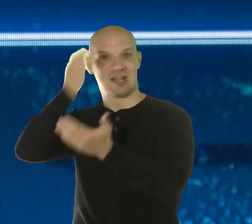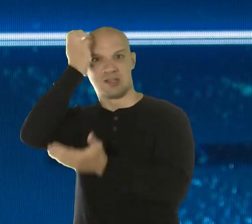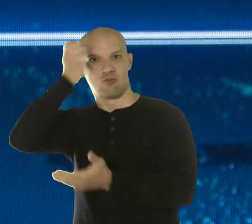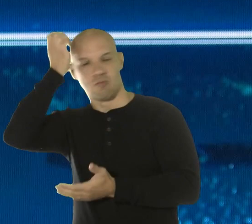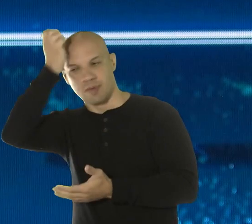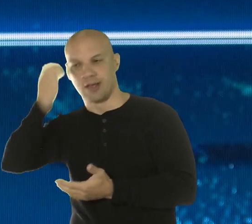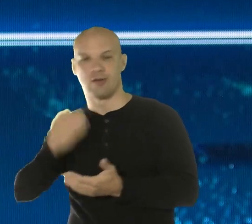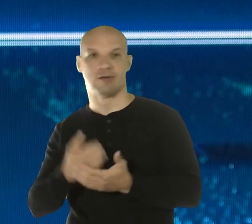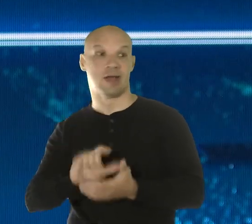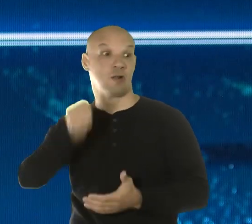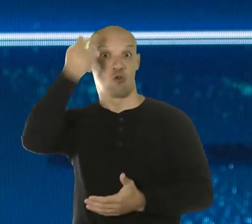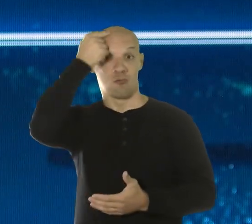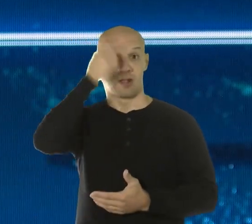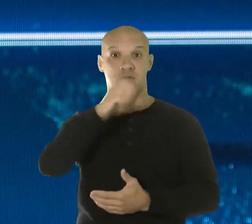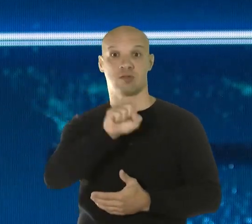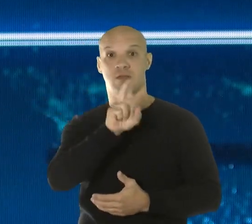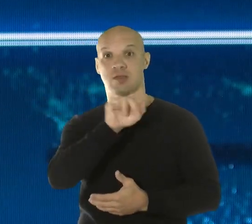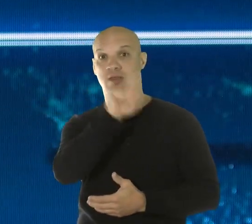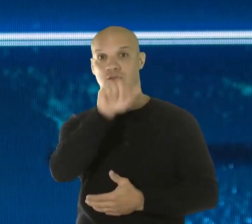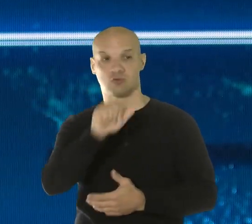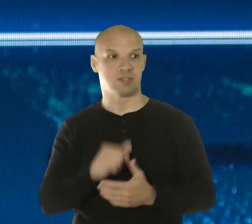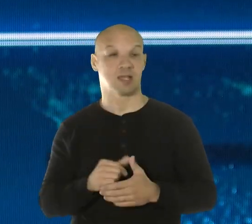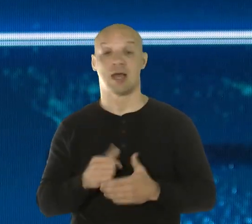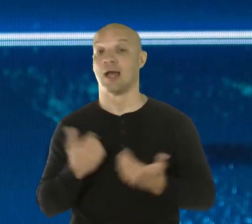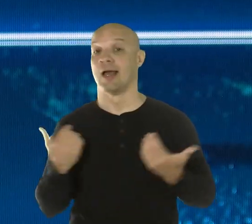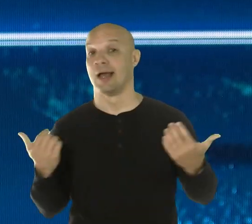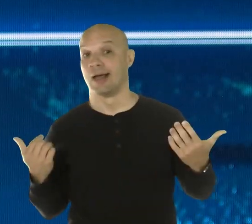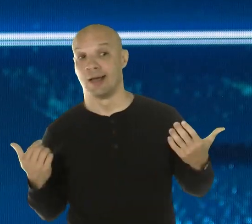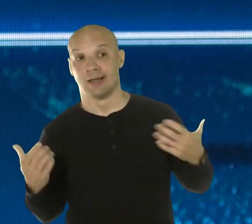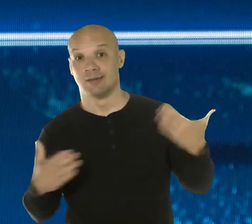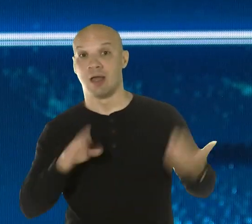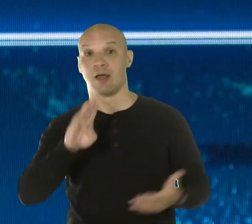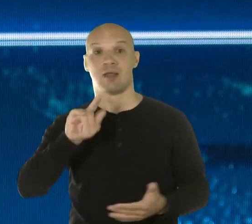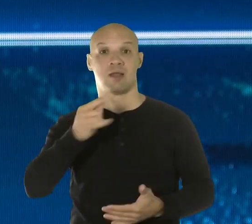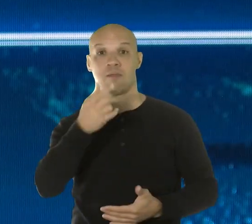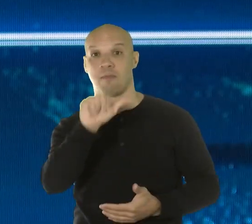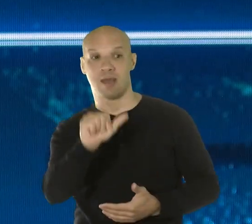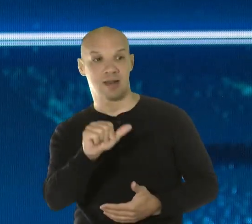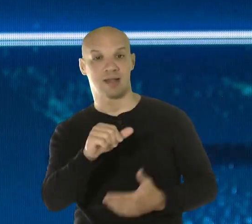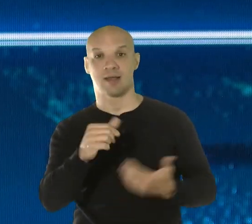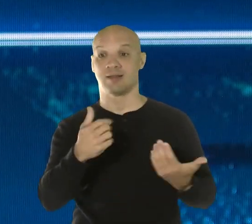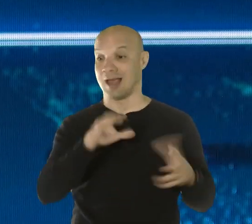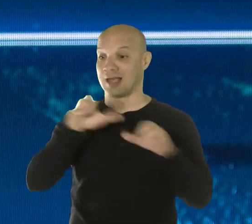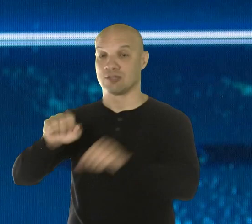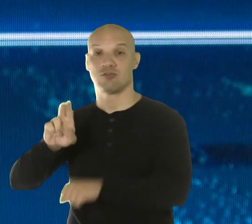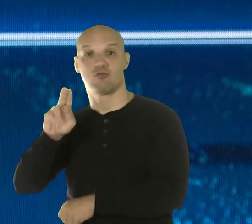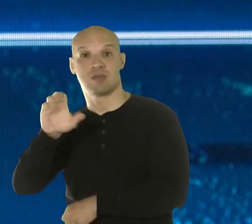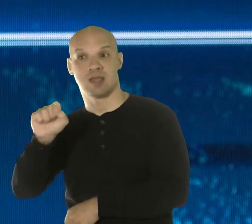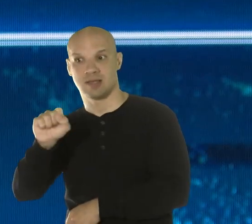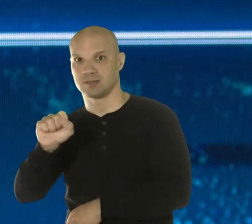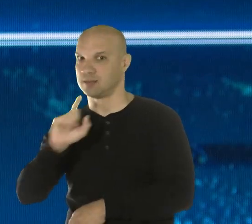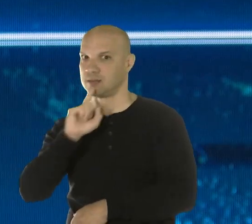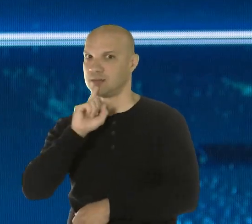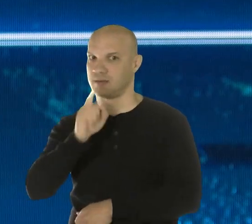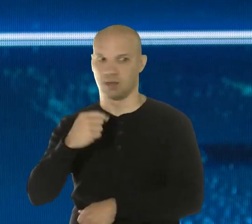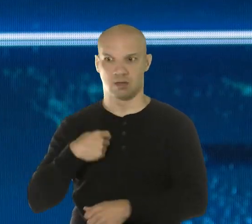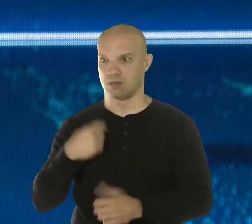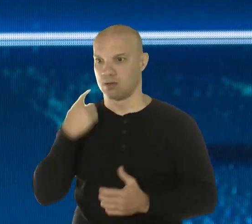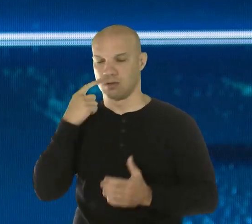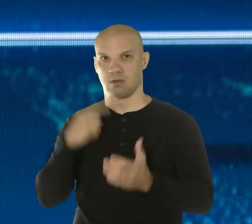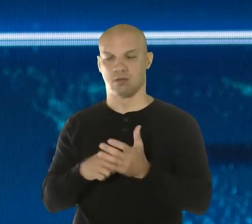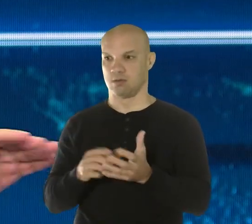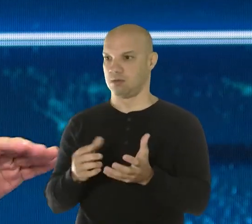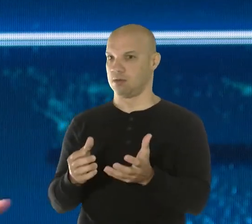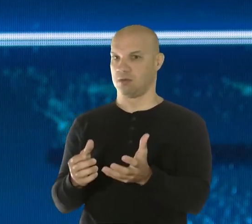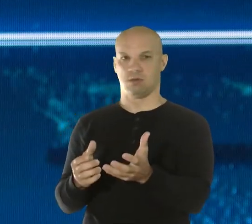la preocupación en Alemania y en Bélgica y la adquisición por parte de UBS, a mí me recuerda de manera